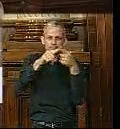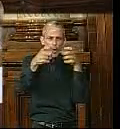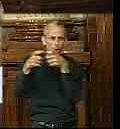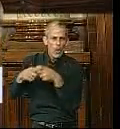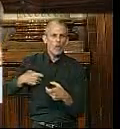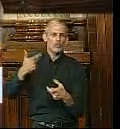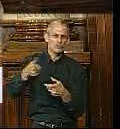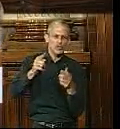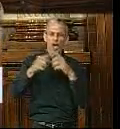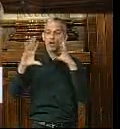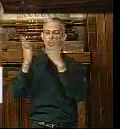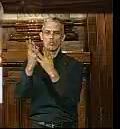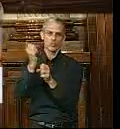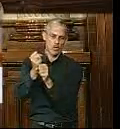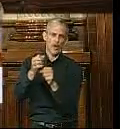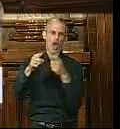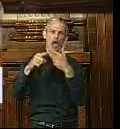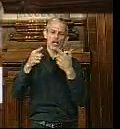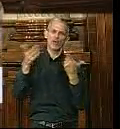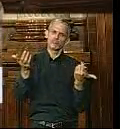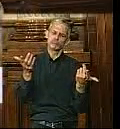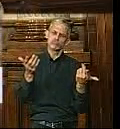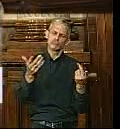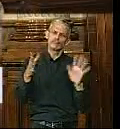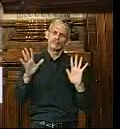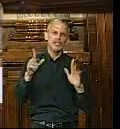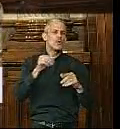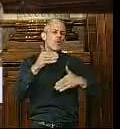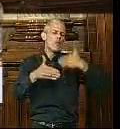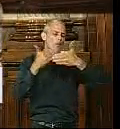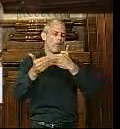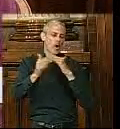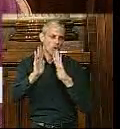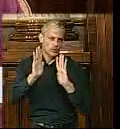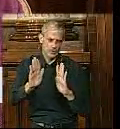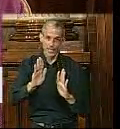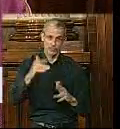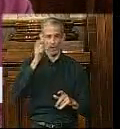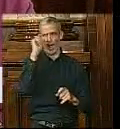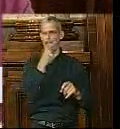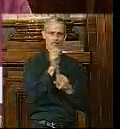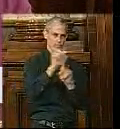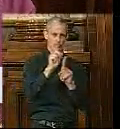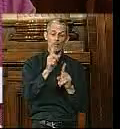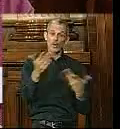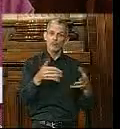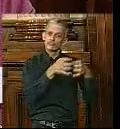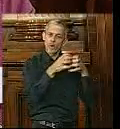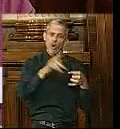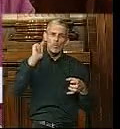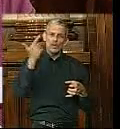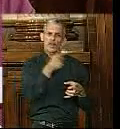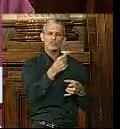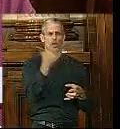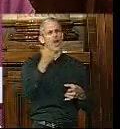el mundo laboral, con el sector privado. Bueno, todavía, y eso es gradual, es un proceso. Sí, es un proceso, pero vos sabés que la comunidad sorda